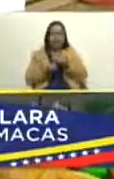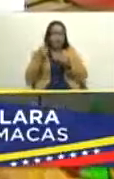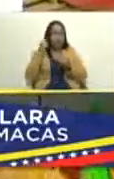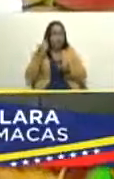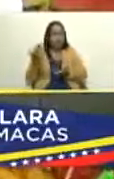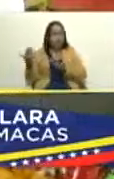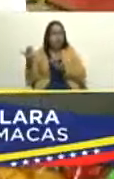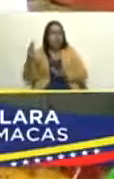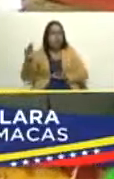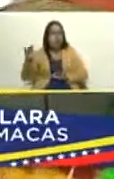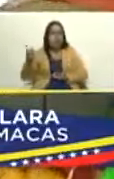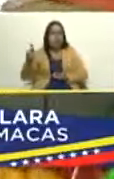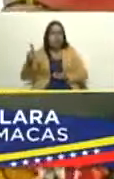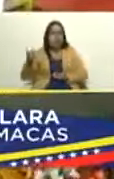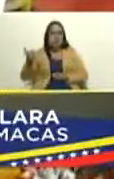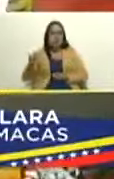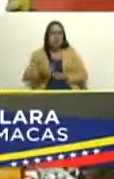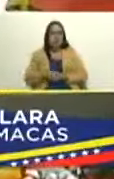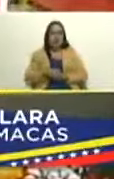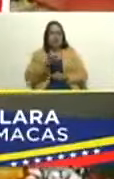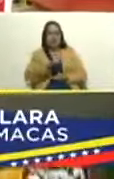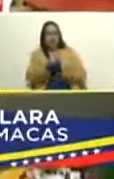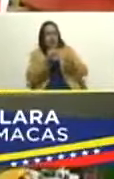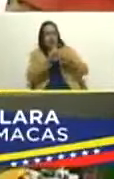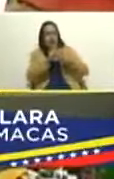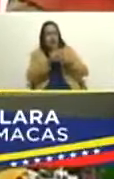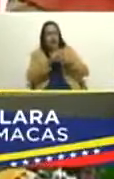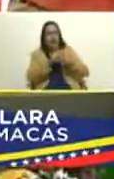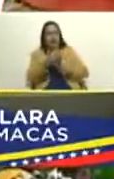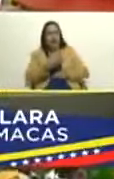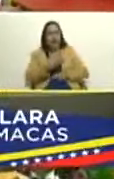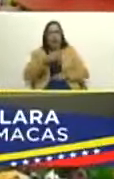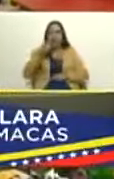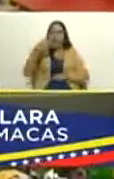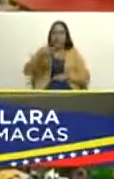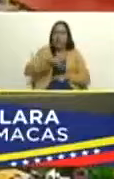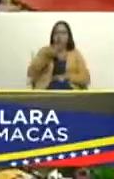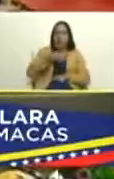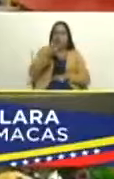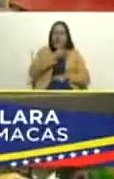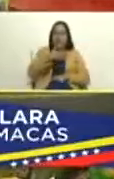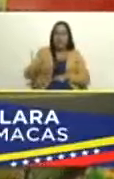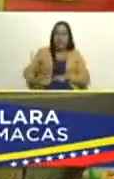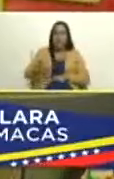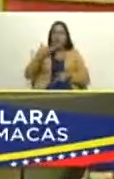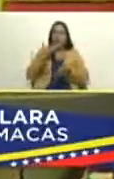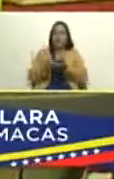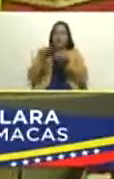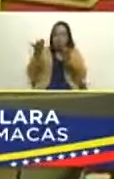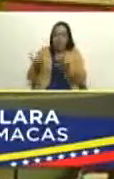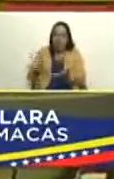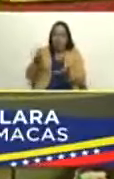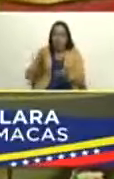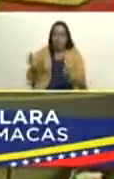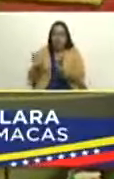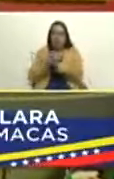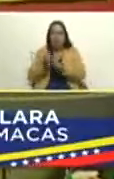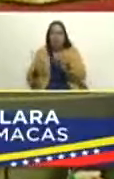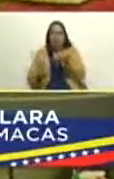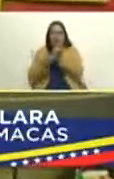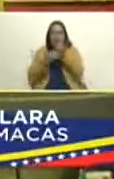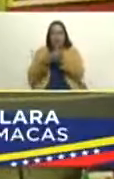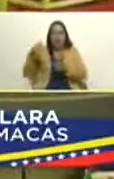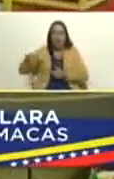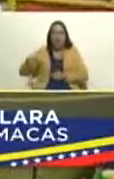Palabra, alcaldesa. Bueno, buenas tardes, presidente. Agradecida con usted por tomarnos en cuenta aquí en